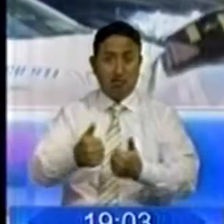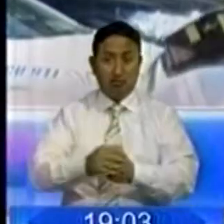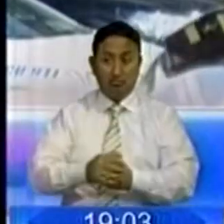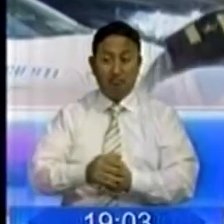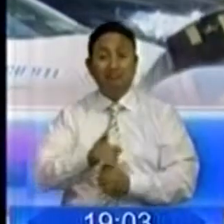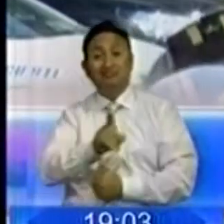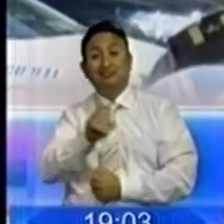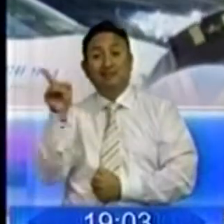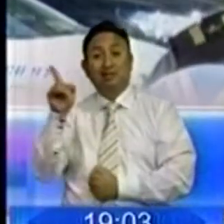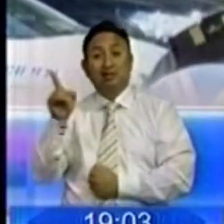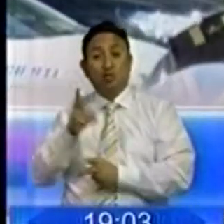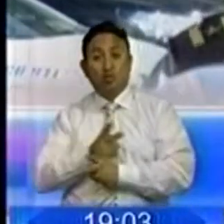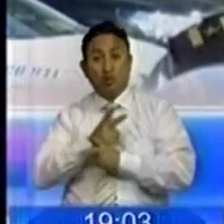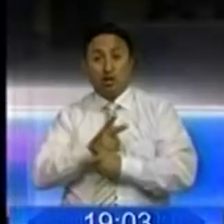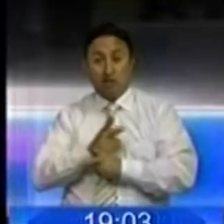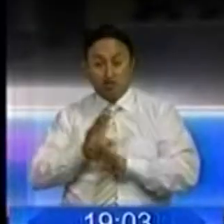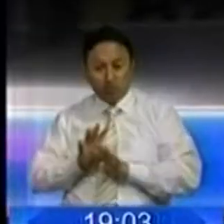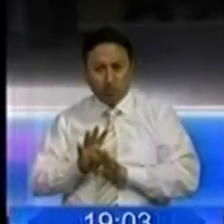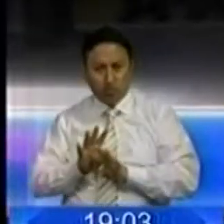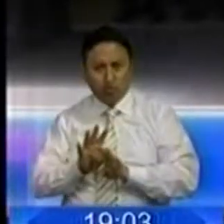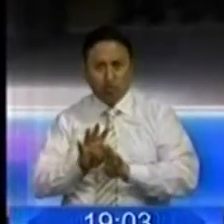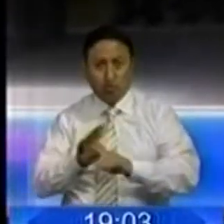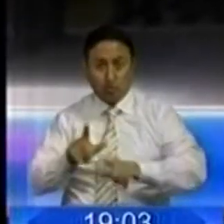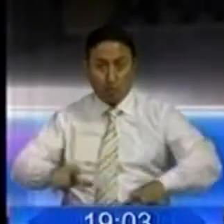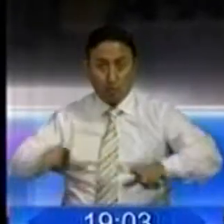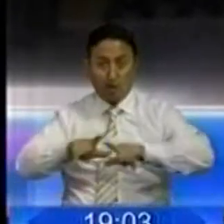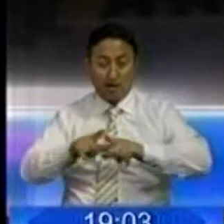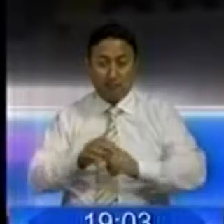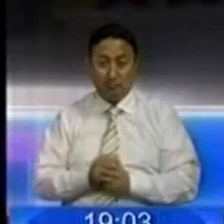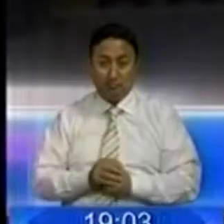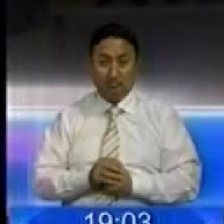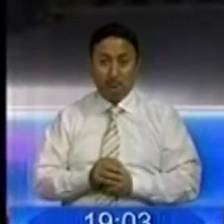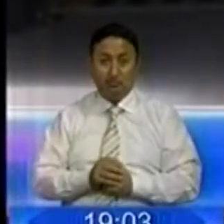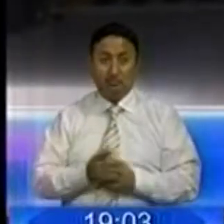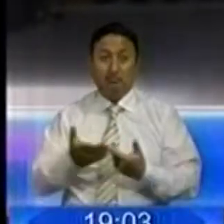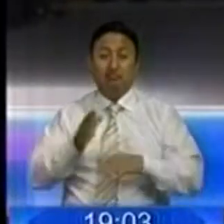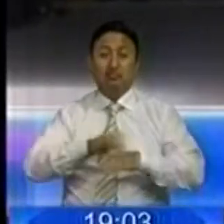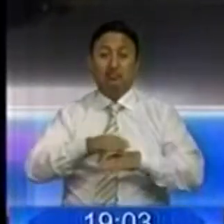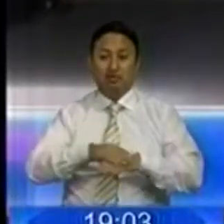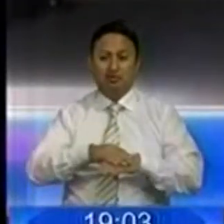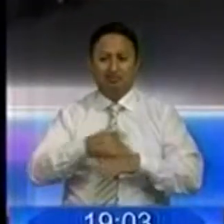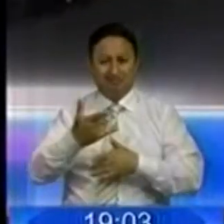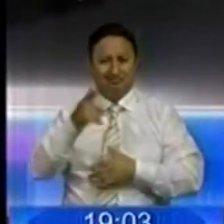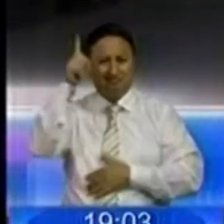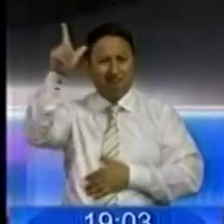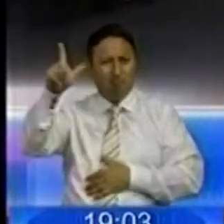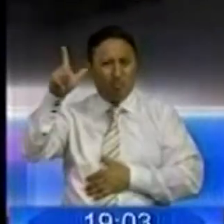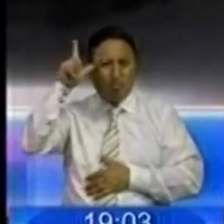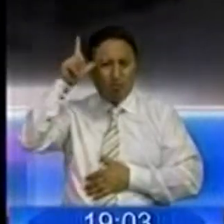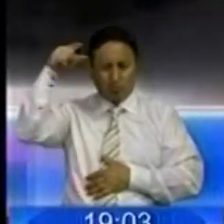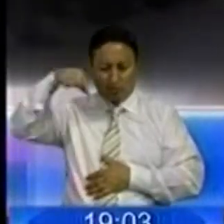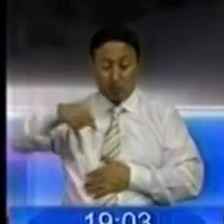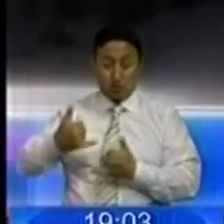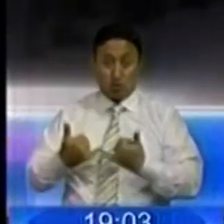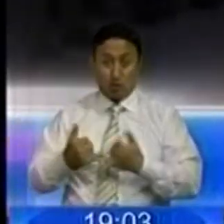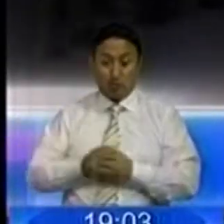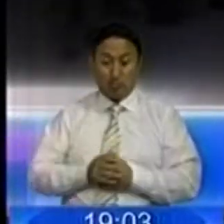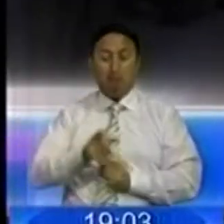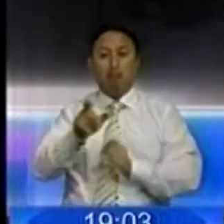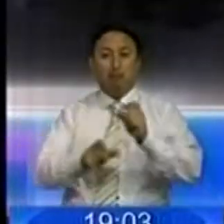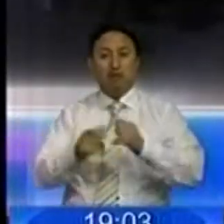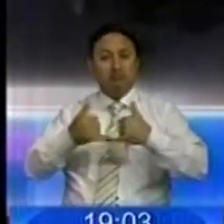prevención de reforzar esos lugares porque obedecía a esta lógica este momento se sigue realizando